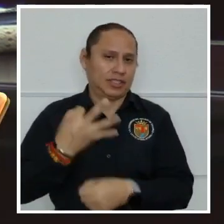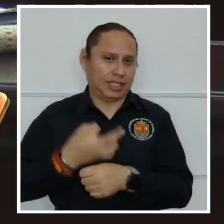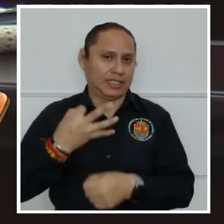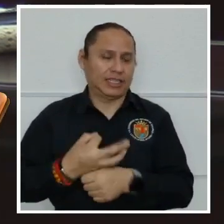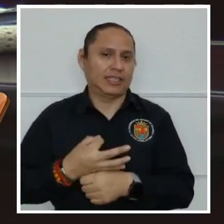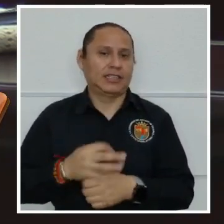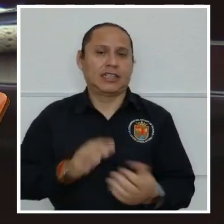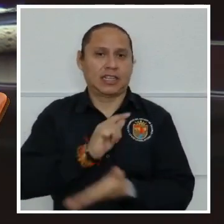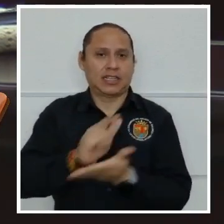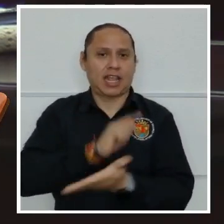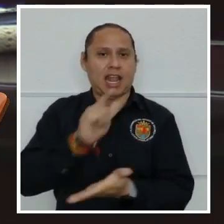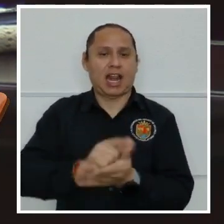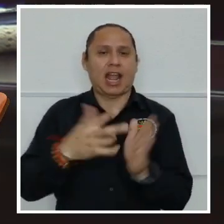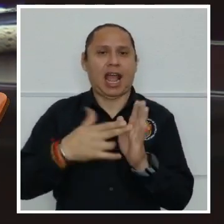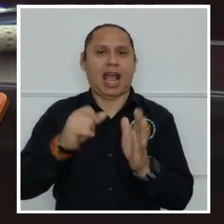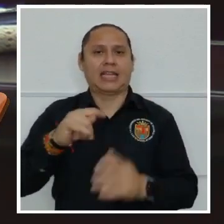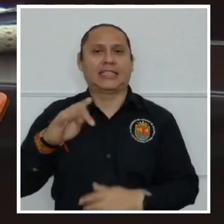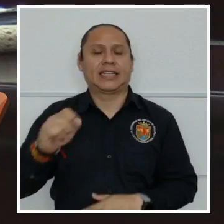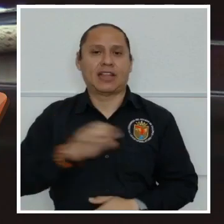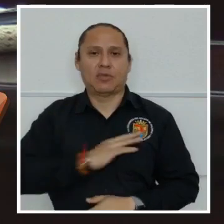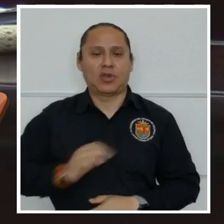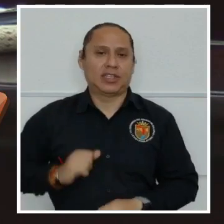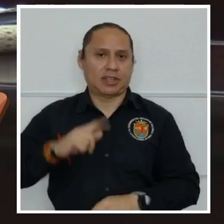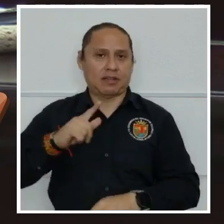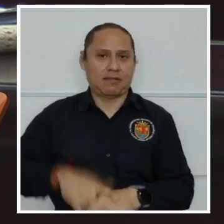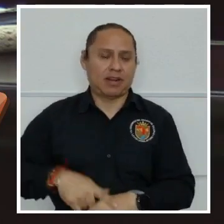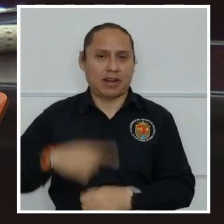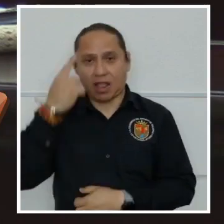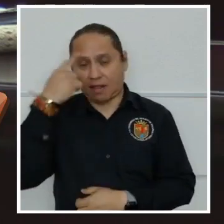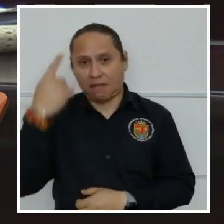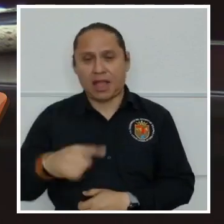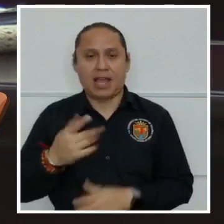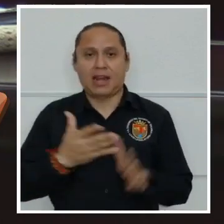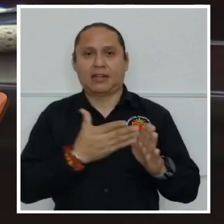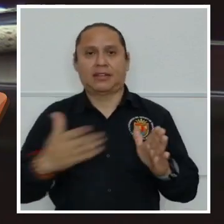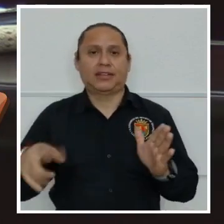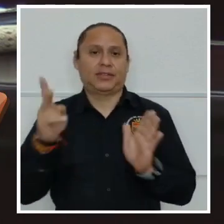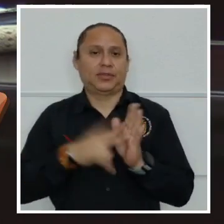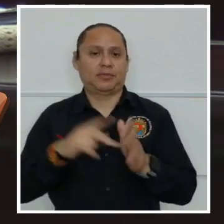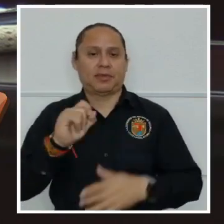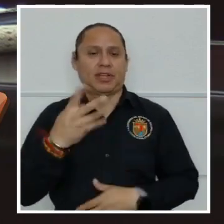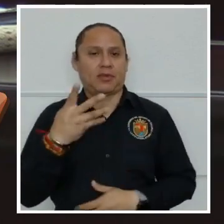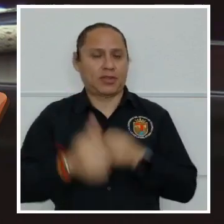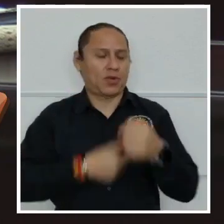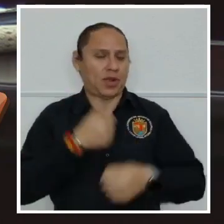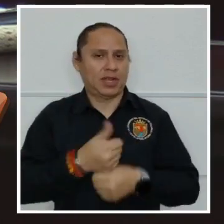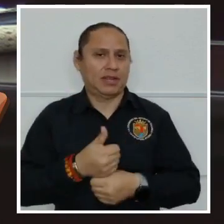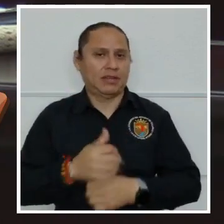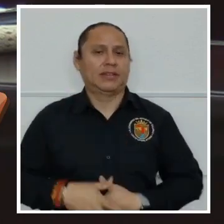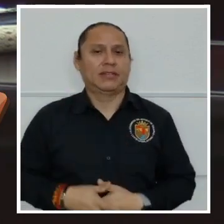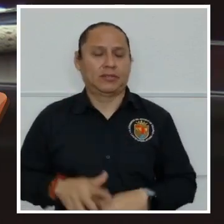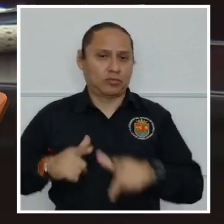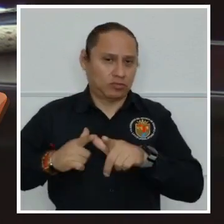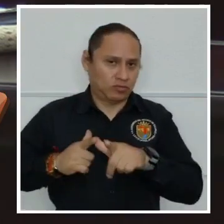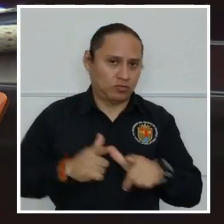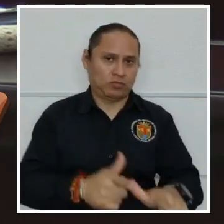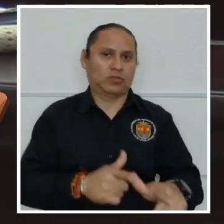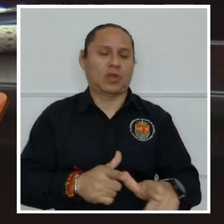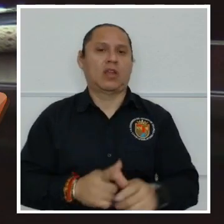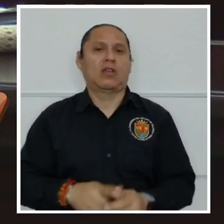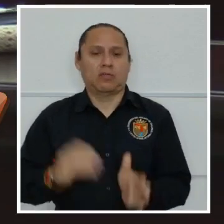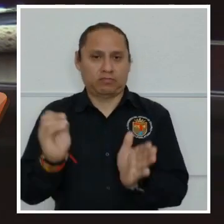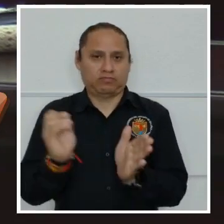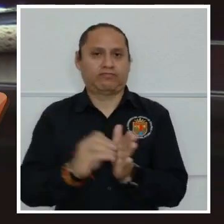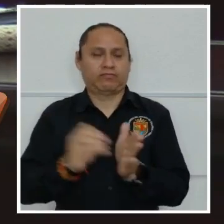tercer párrafo de la Ley de Hacienda Municipal, que para el ejercicio fiscal 2024 continúe en vigor su